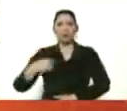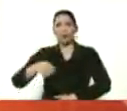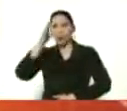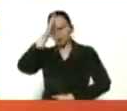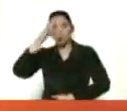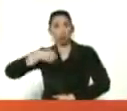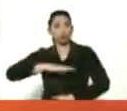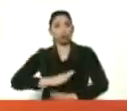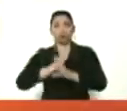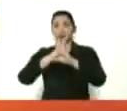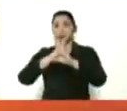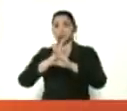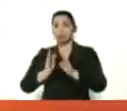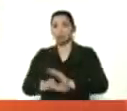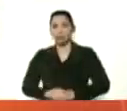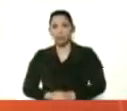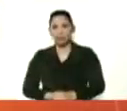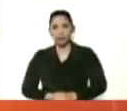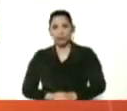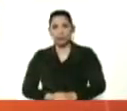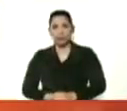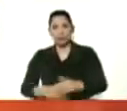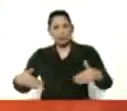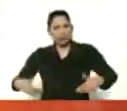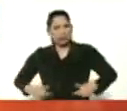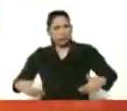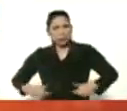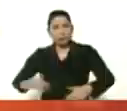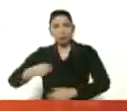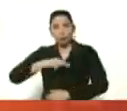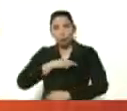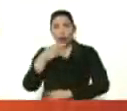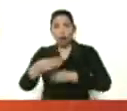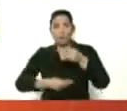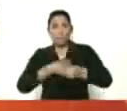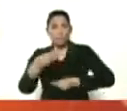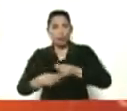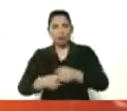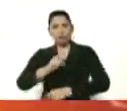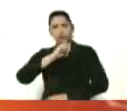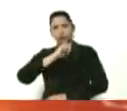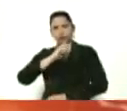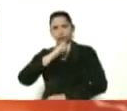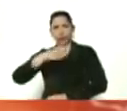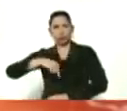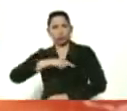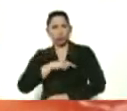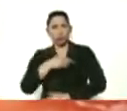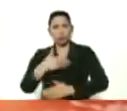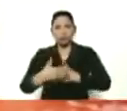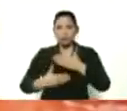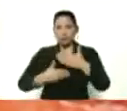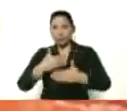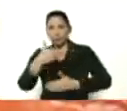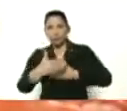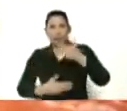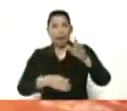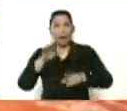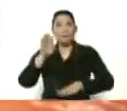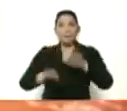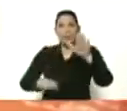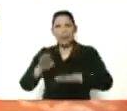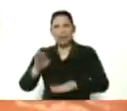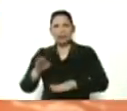estamos parados, del sacrificio que estamos haciendo, de las dificultades que estamos pasando, a veces de la